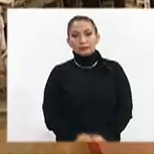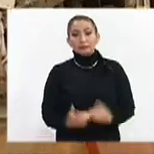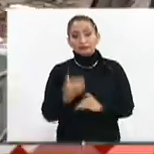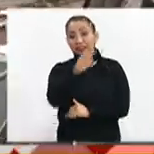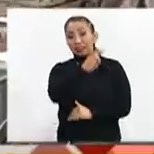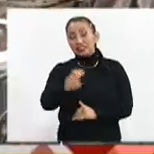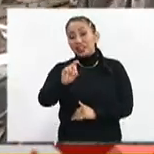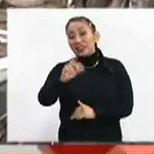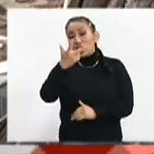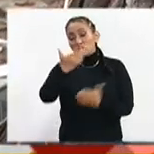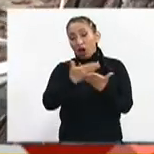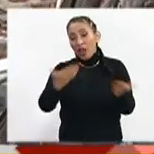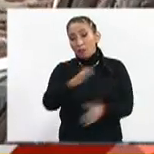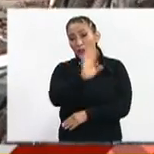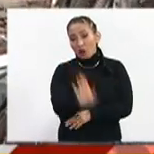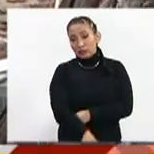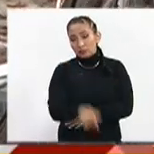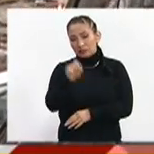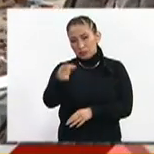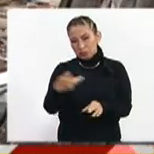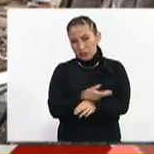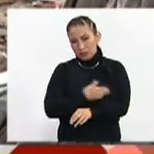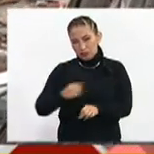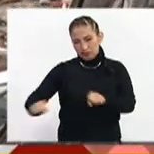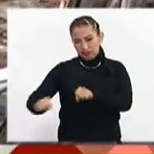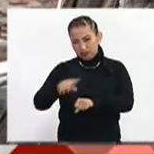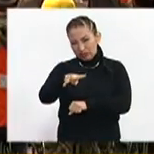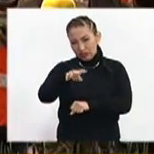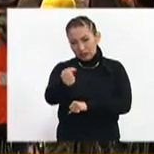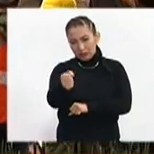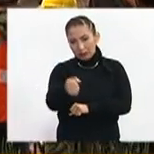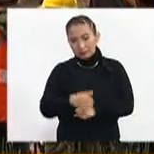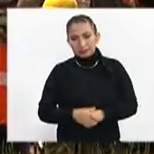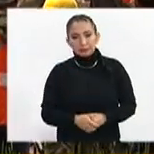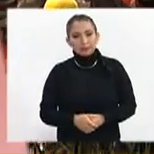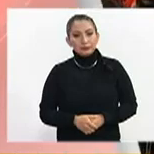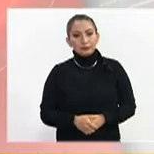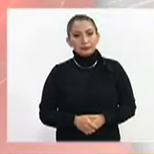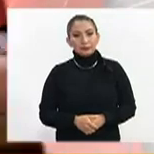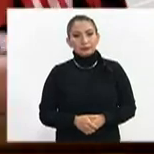Aumentó a 338 el número de víctimas por el sismo del pasado 19 de septiembre.